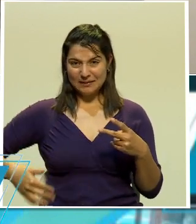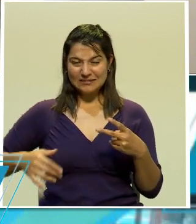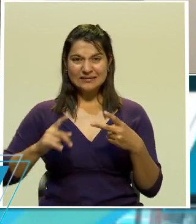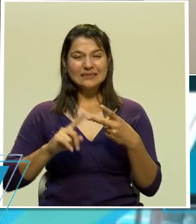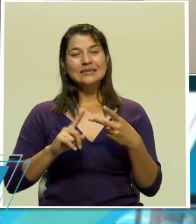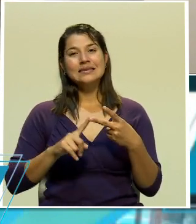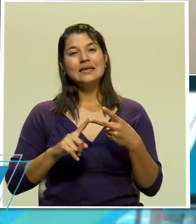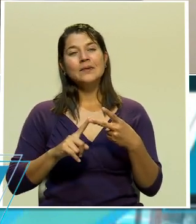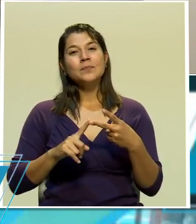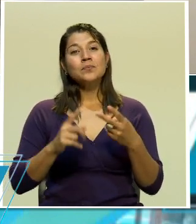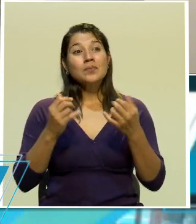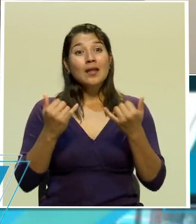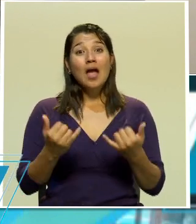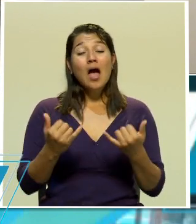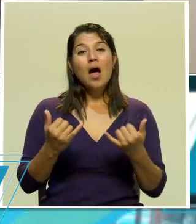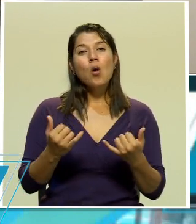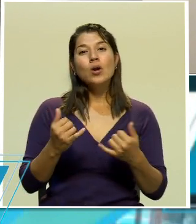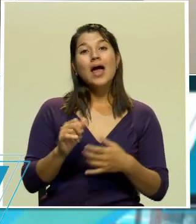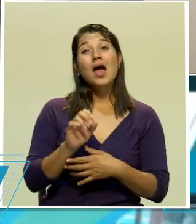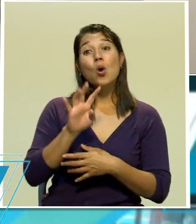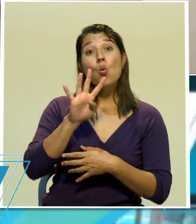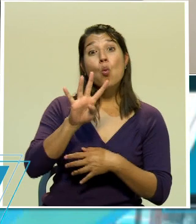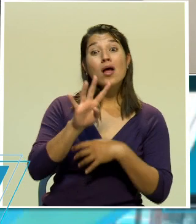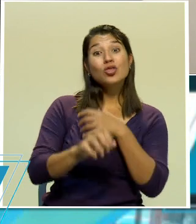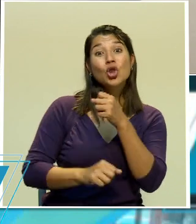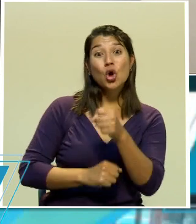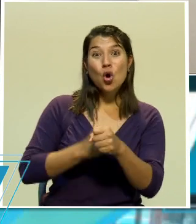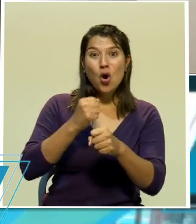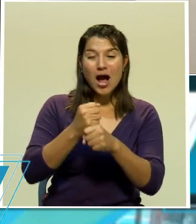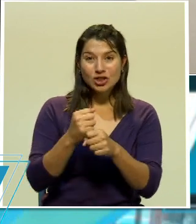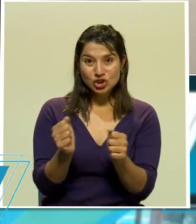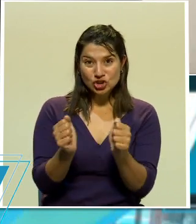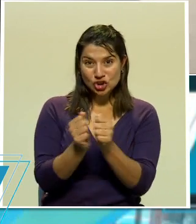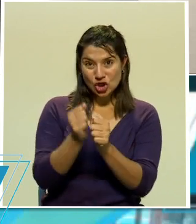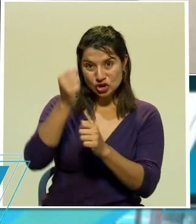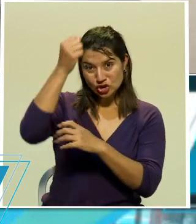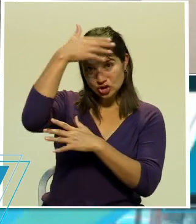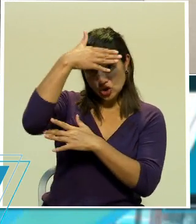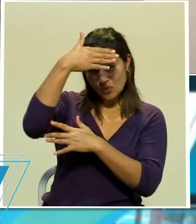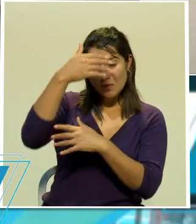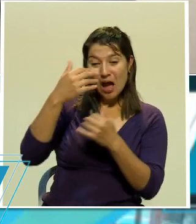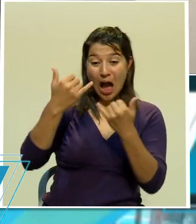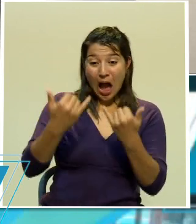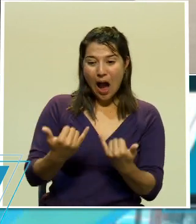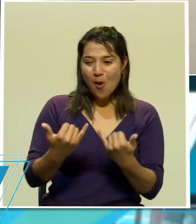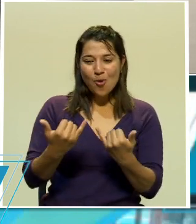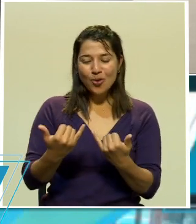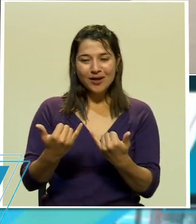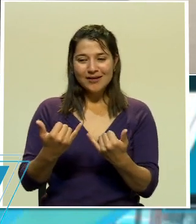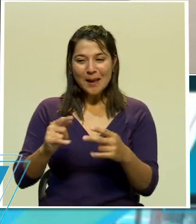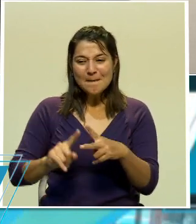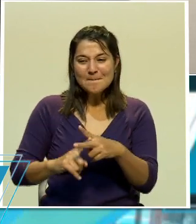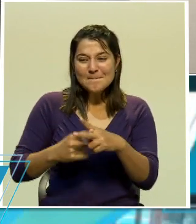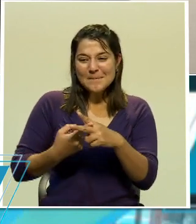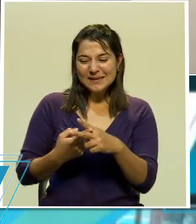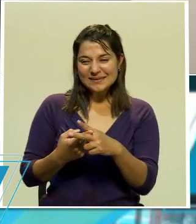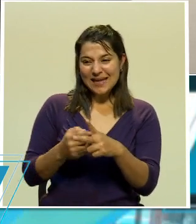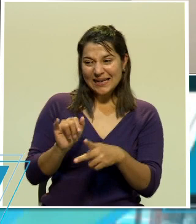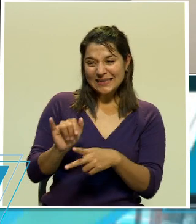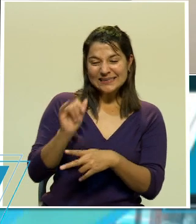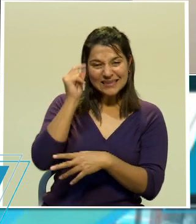los 4 años de administración republicana. ¿Cómo ves las posibilidades de que logren, si no unir al